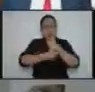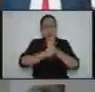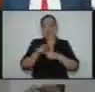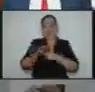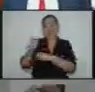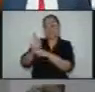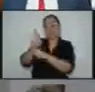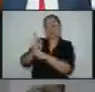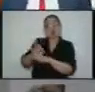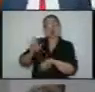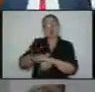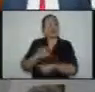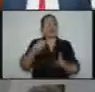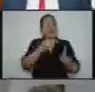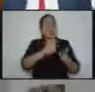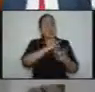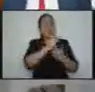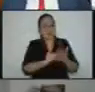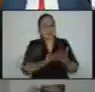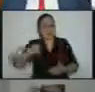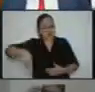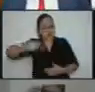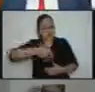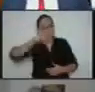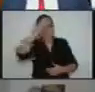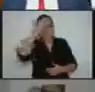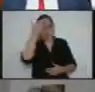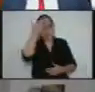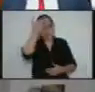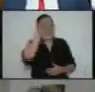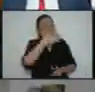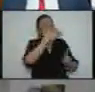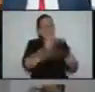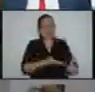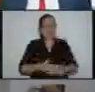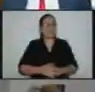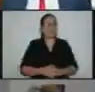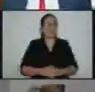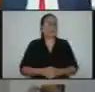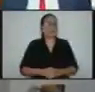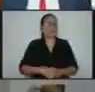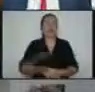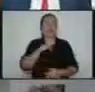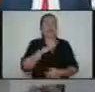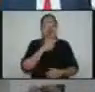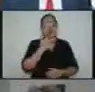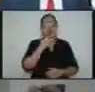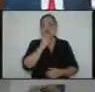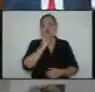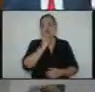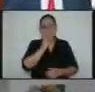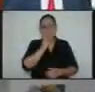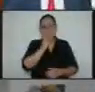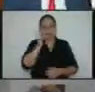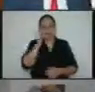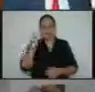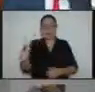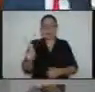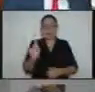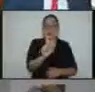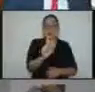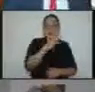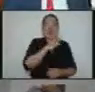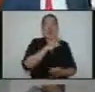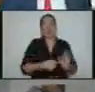imagen es identificable y su aparición durante los 8 segundos revela un posicionamiento claro de